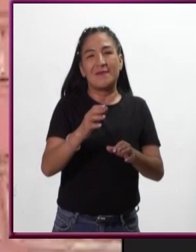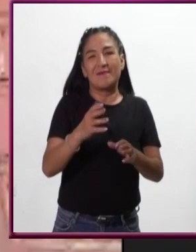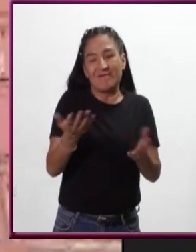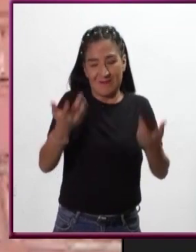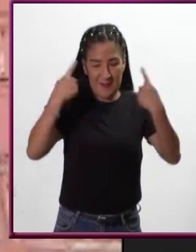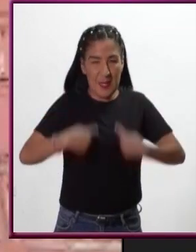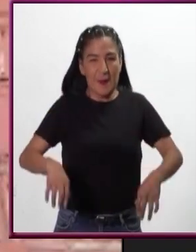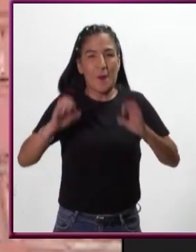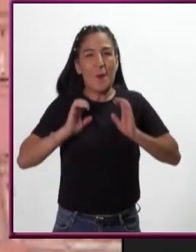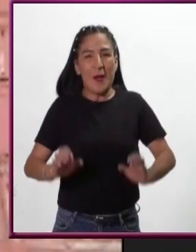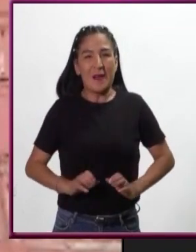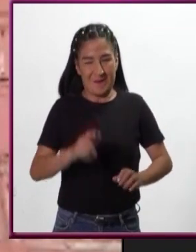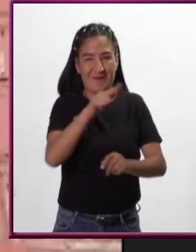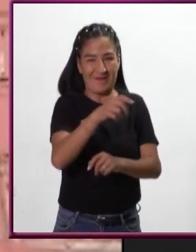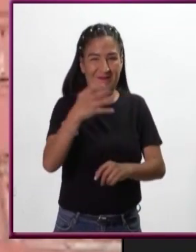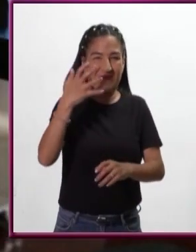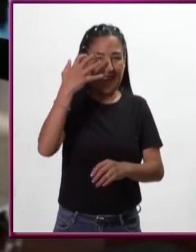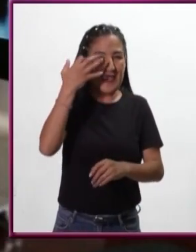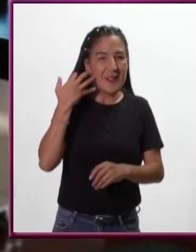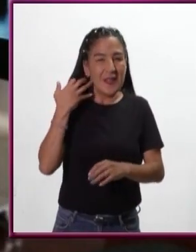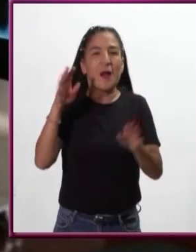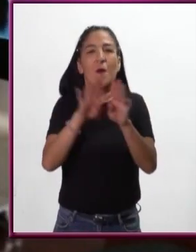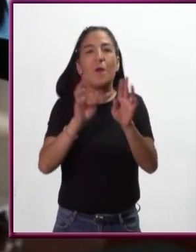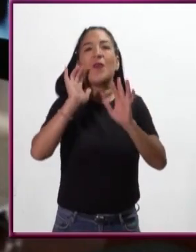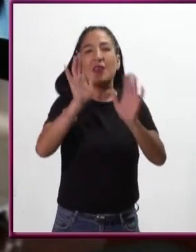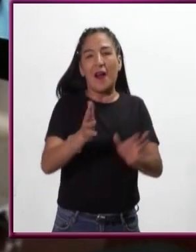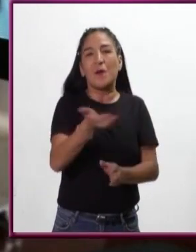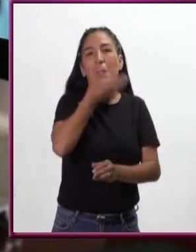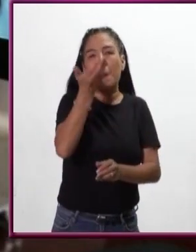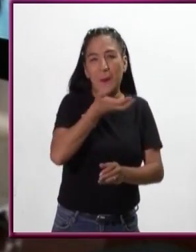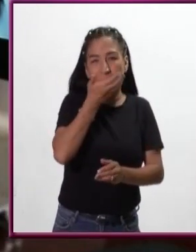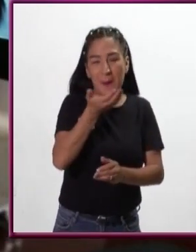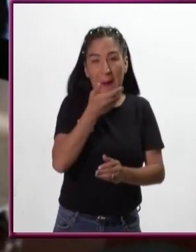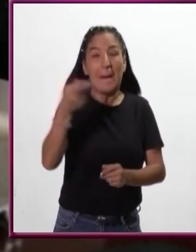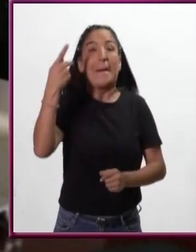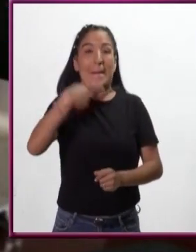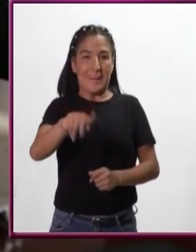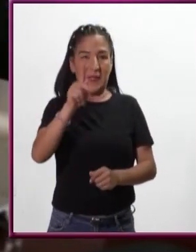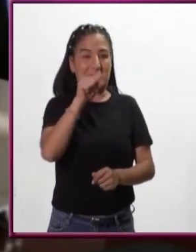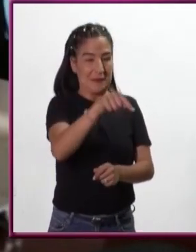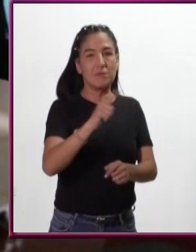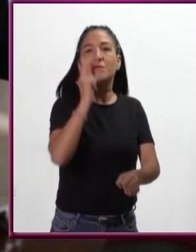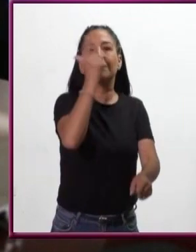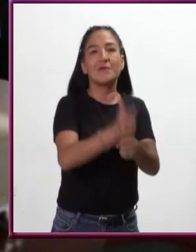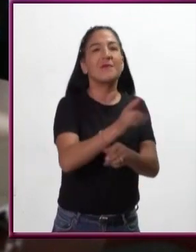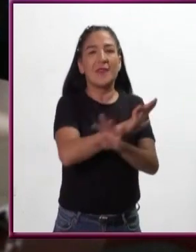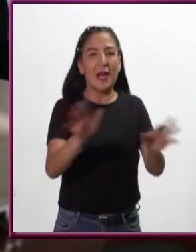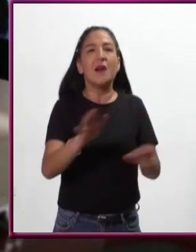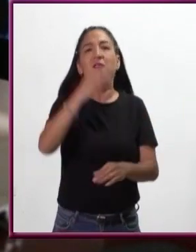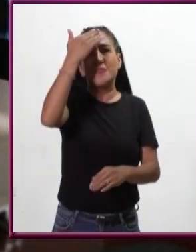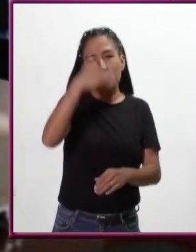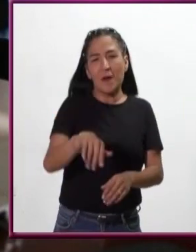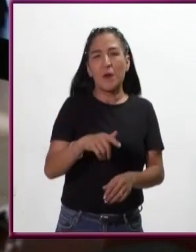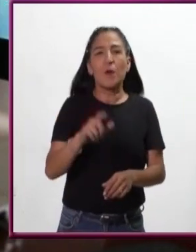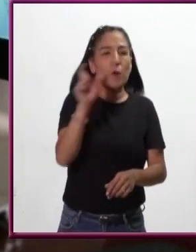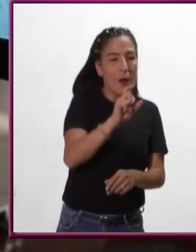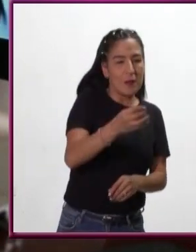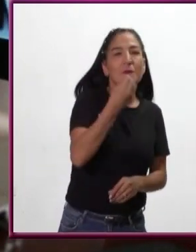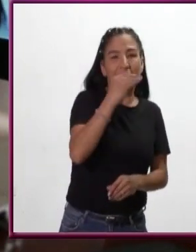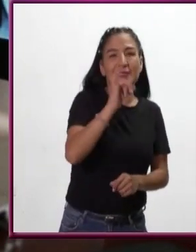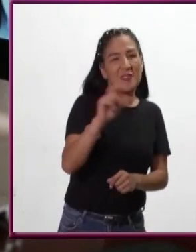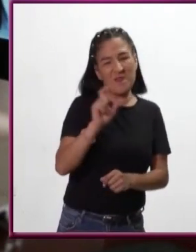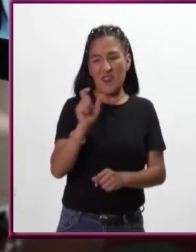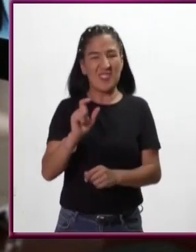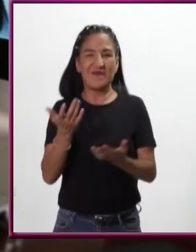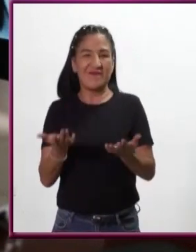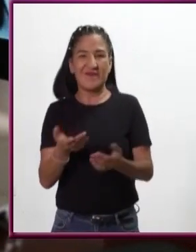pues ahora sí que su sistema se va adaptando, pero ya ellas detectan qué es lo que deben de comer y cuándo no deben